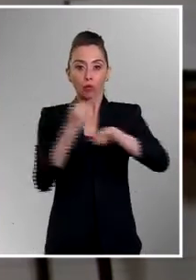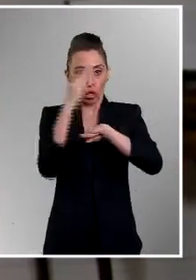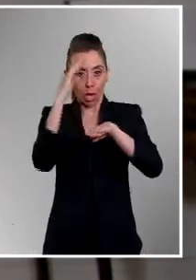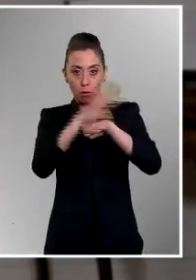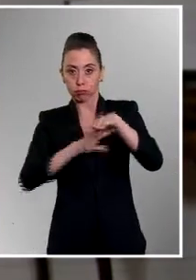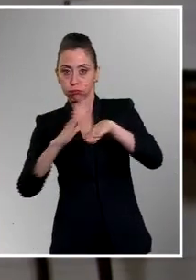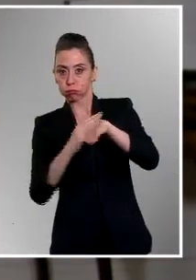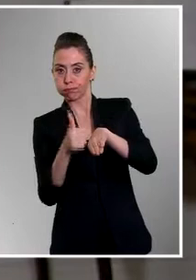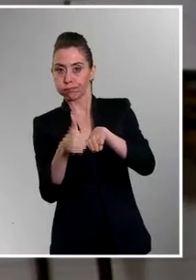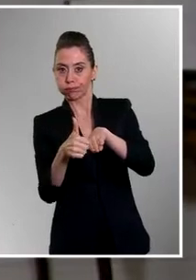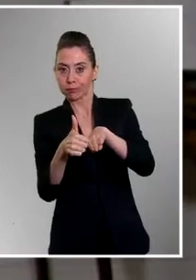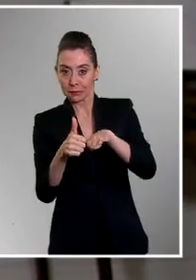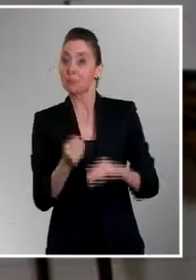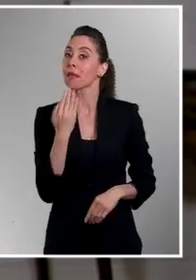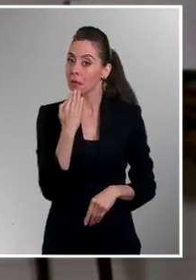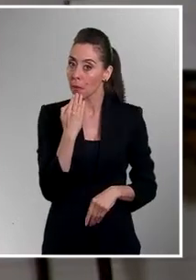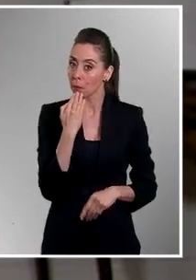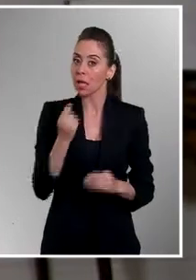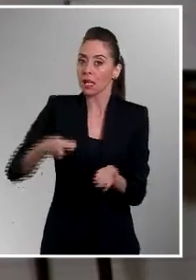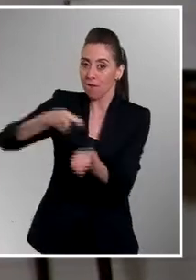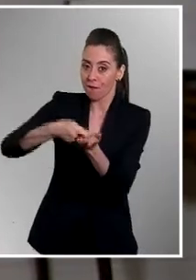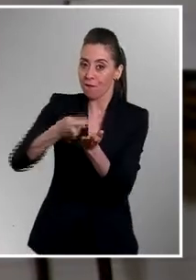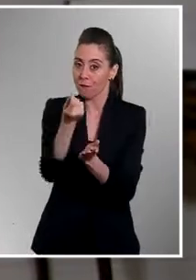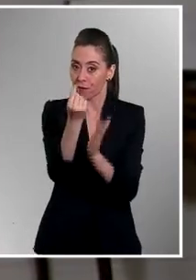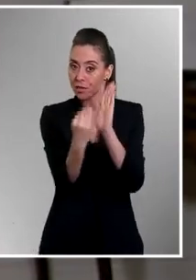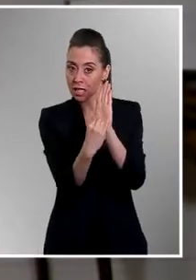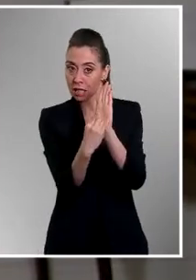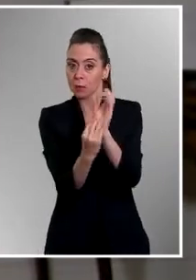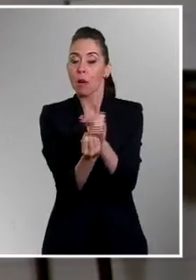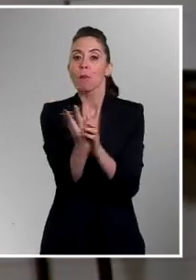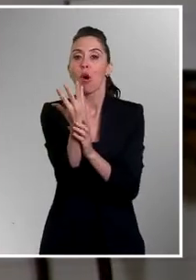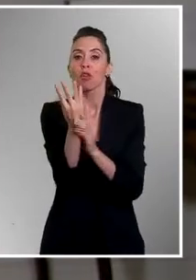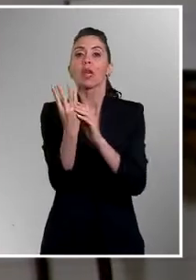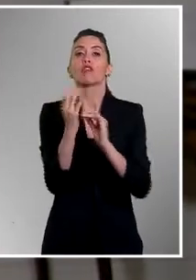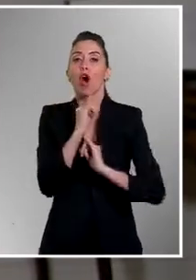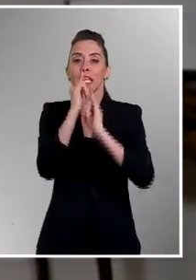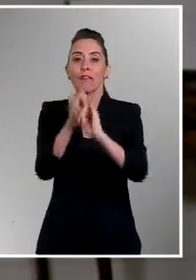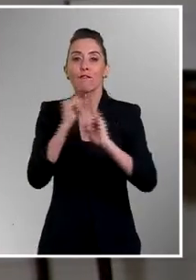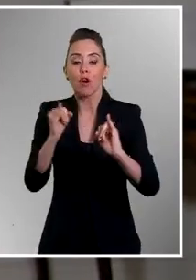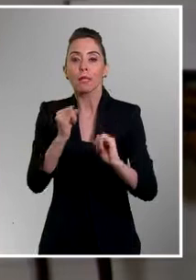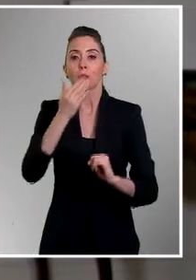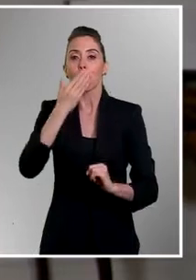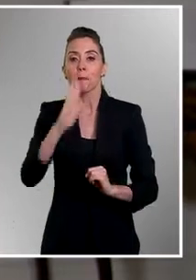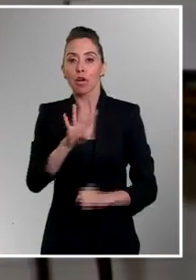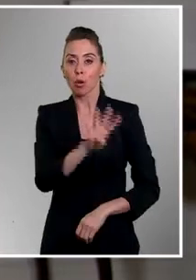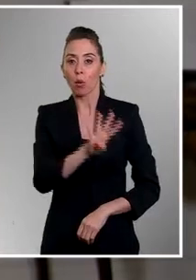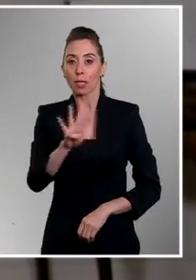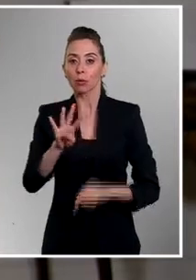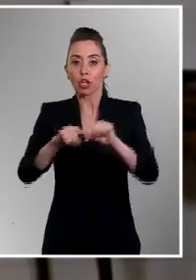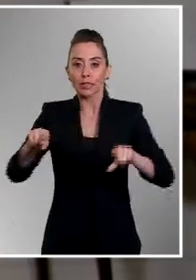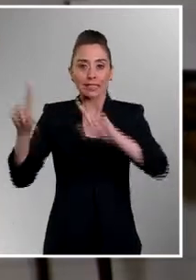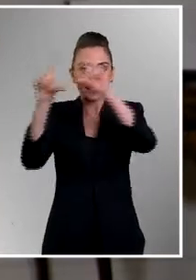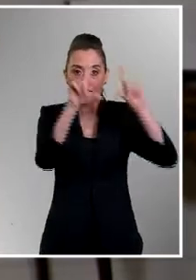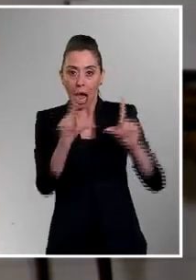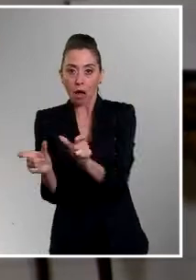totalmente equipados también habrá financiamiento para modernizar los sistemas de información y mejorar 44 salas de